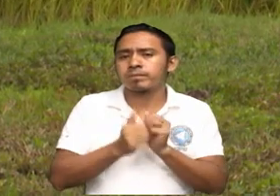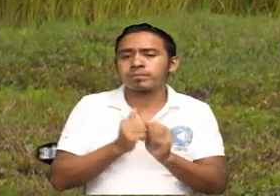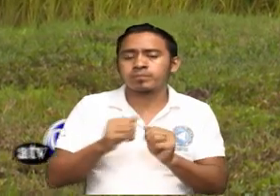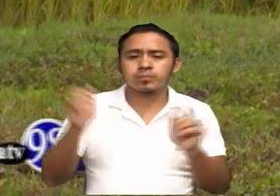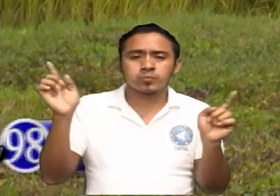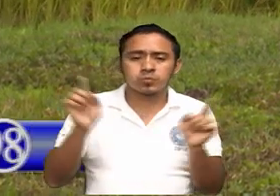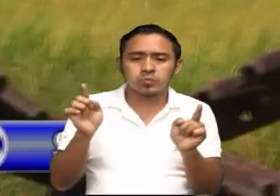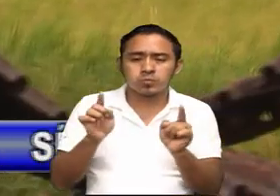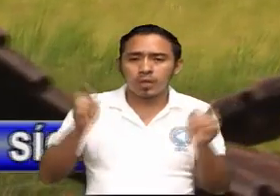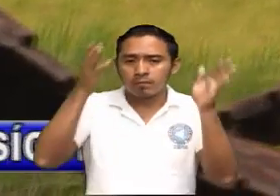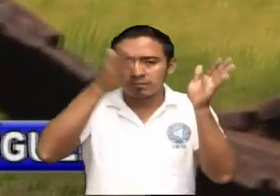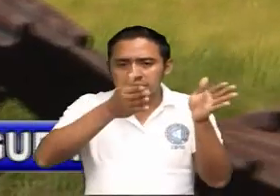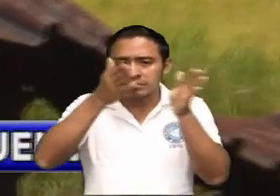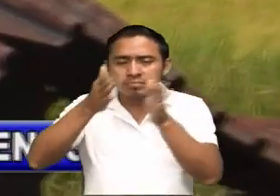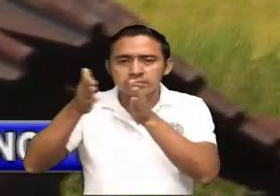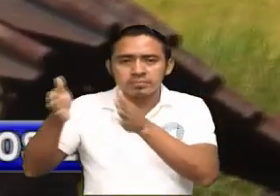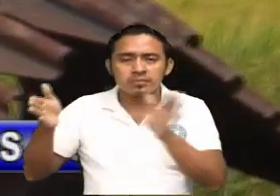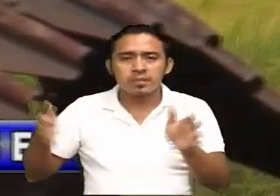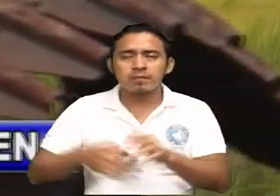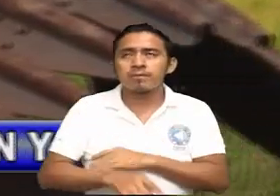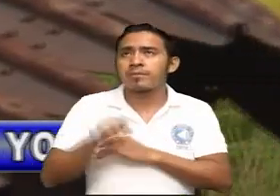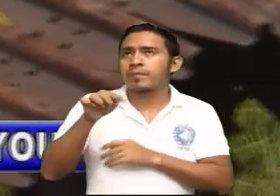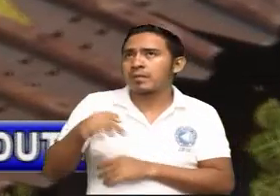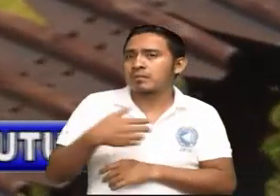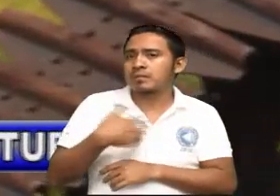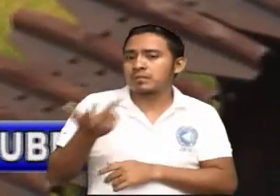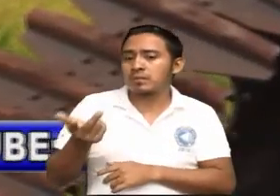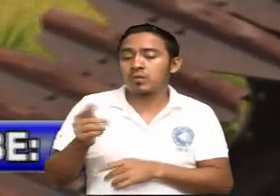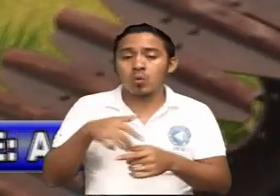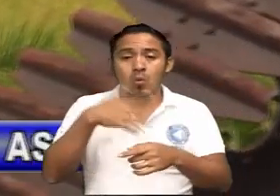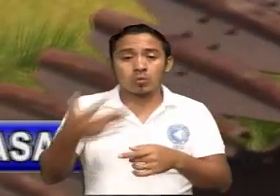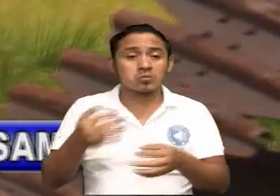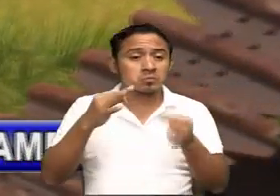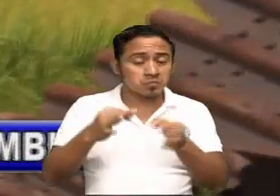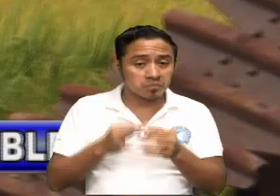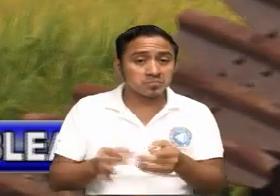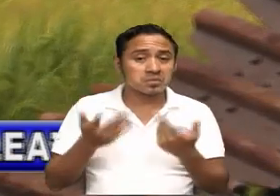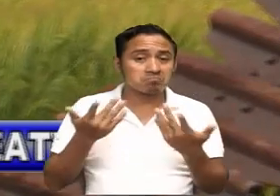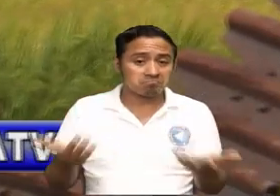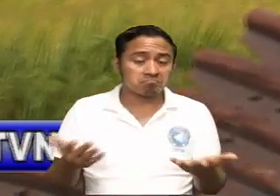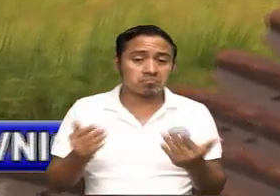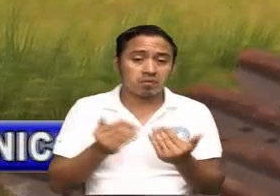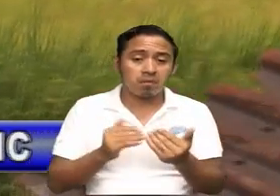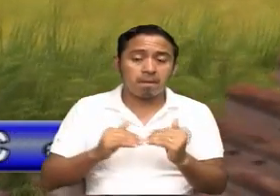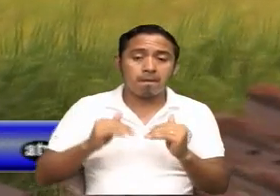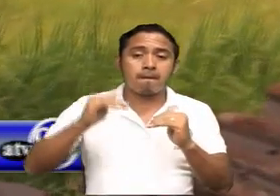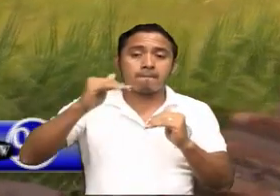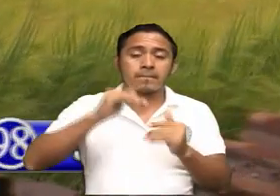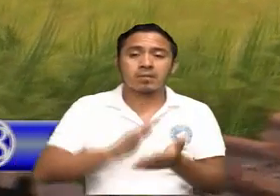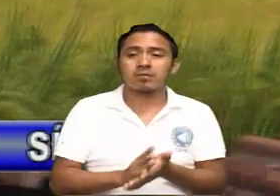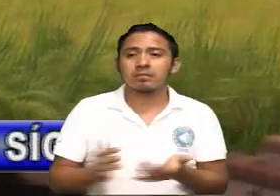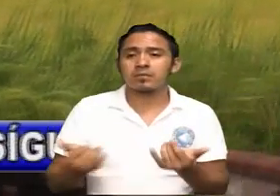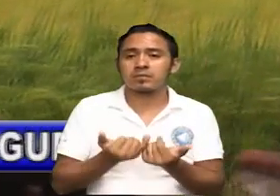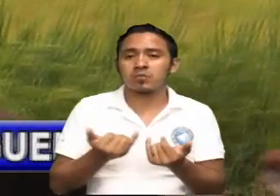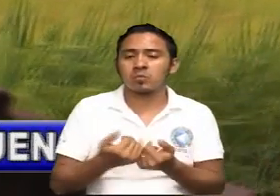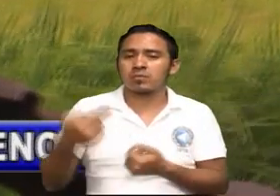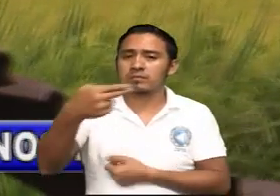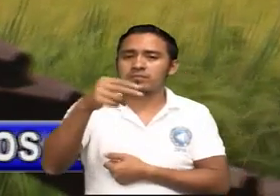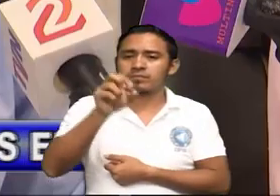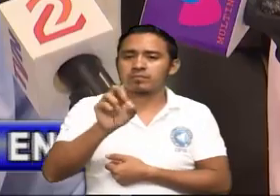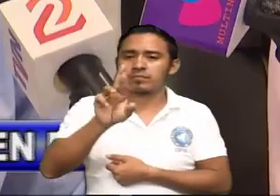menores y focalizadas. Razón por la cual otro rubro que muestra buen comportamiento es el sector de la producción de